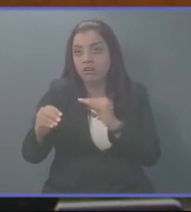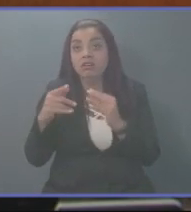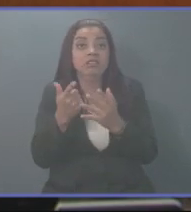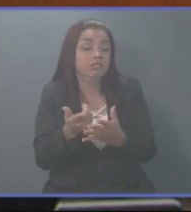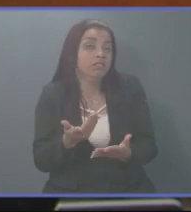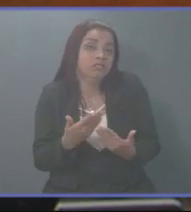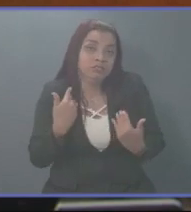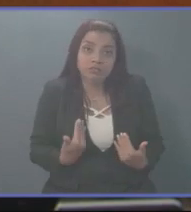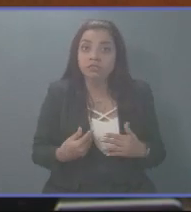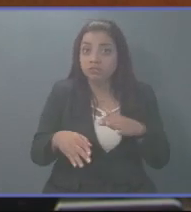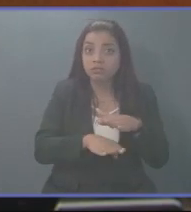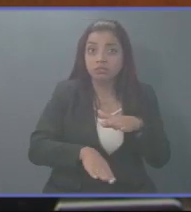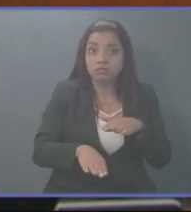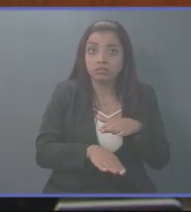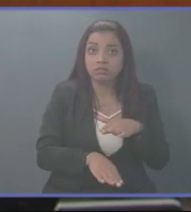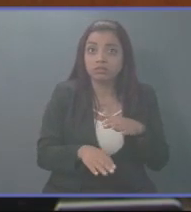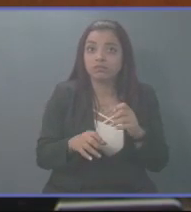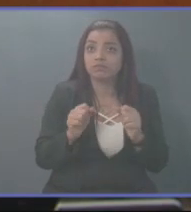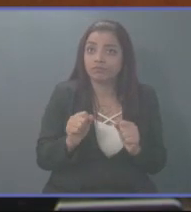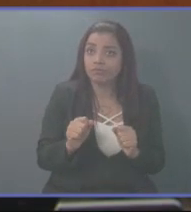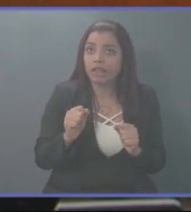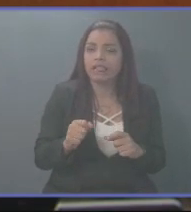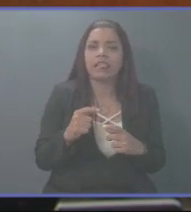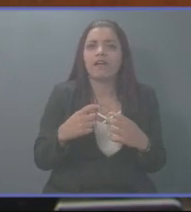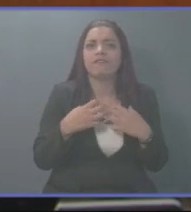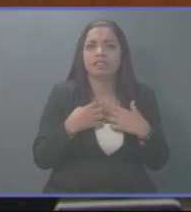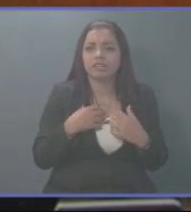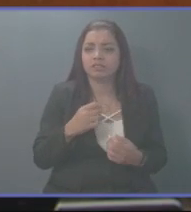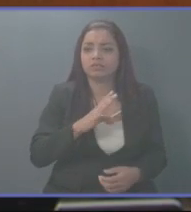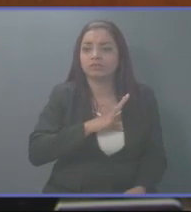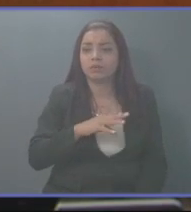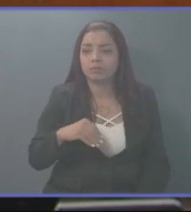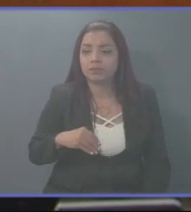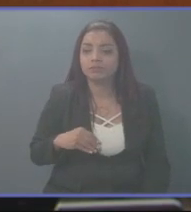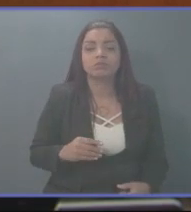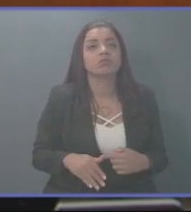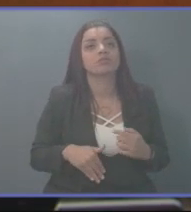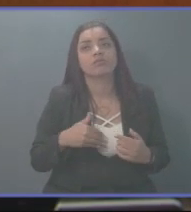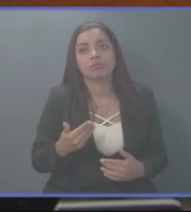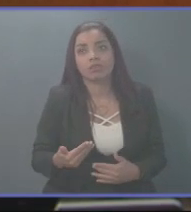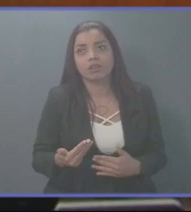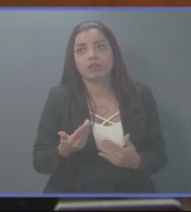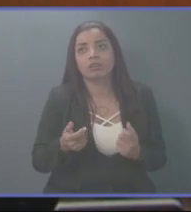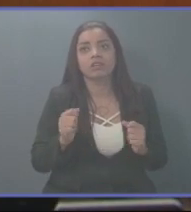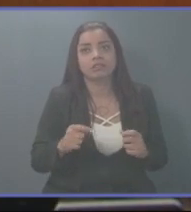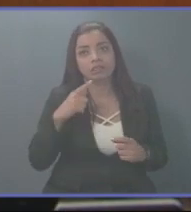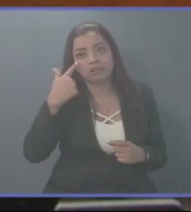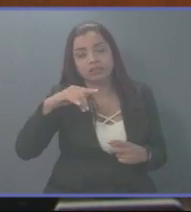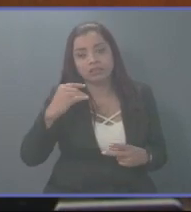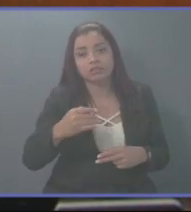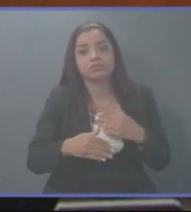humanos fundamentales, en especial la vida en familia, cuando éste no implique riesgo.